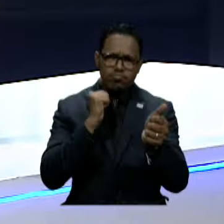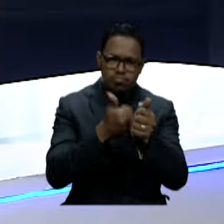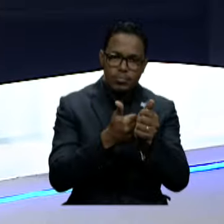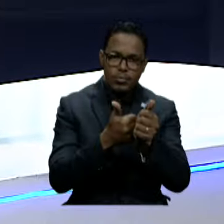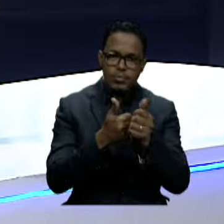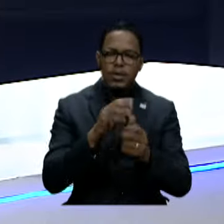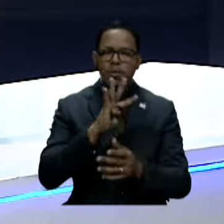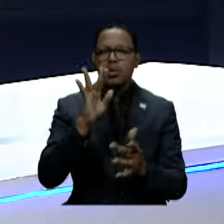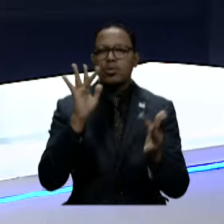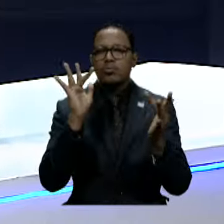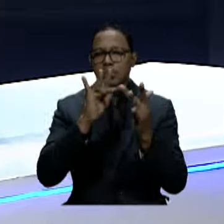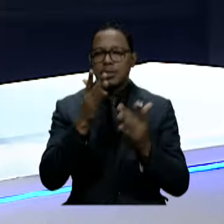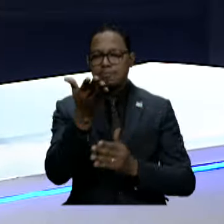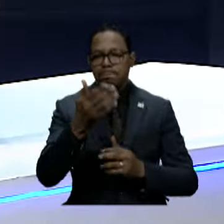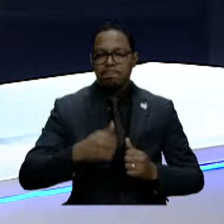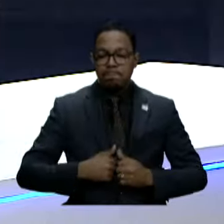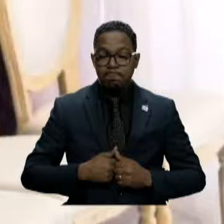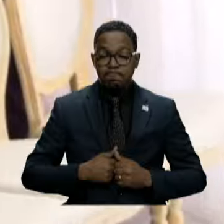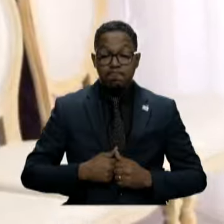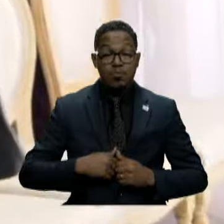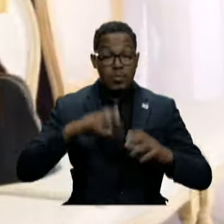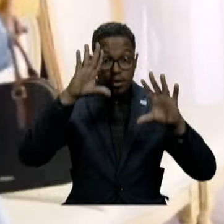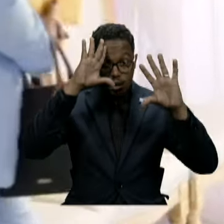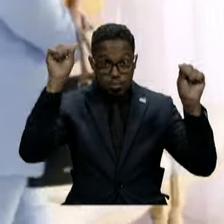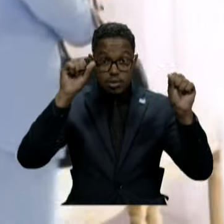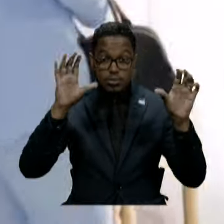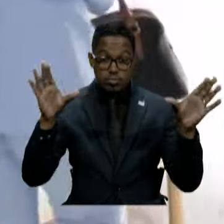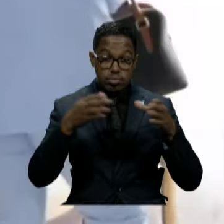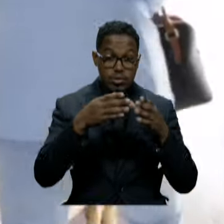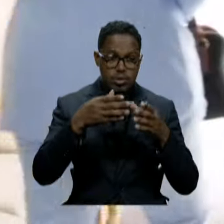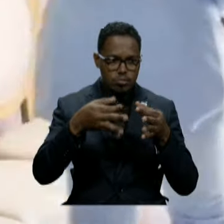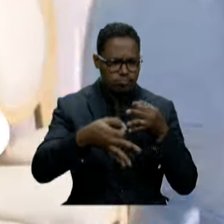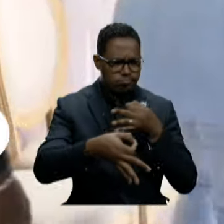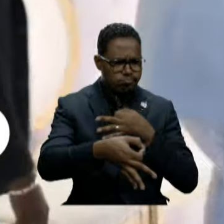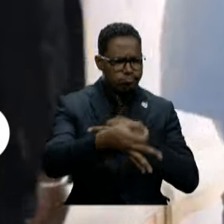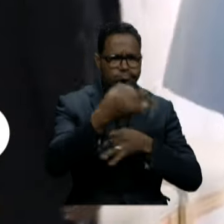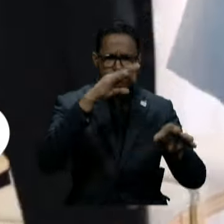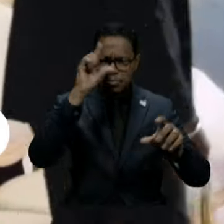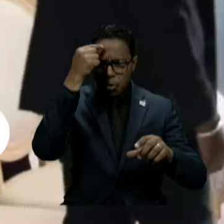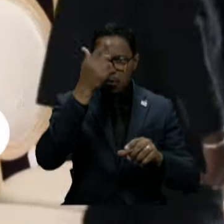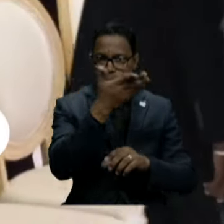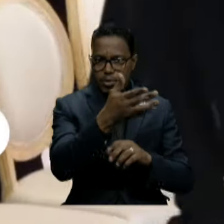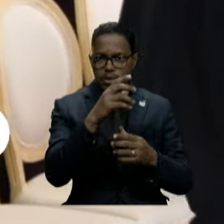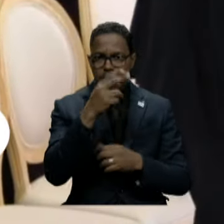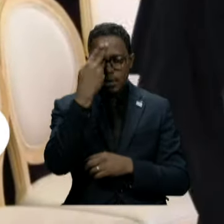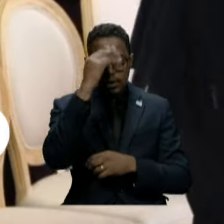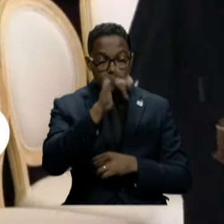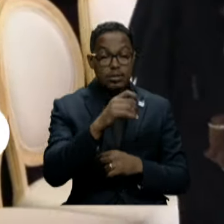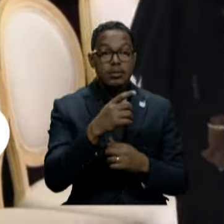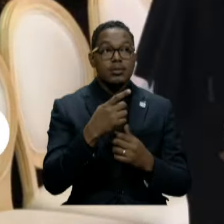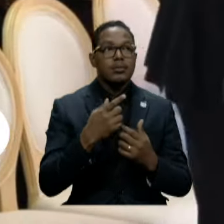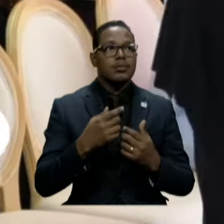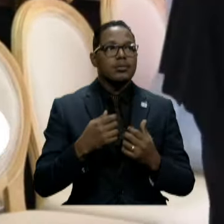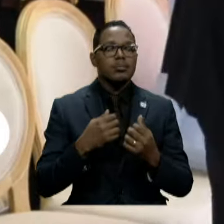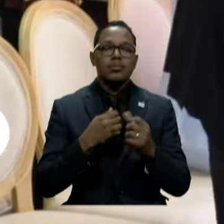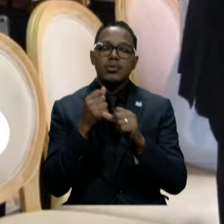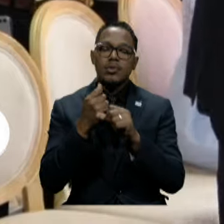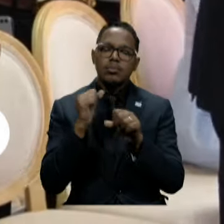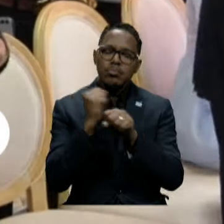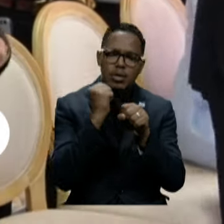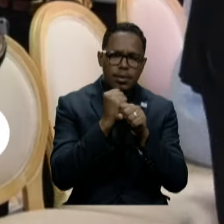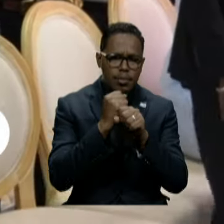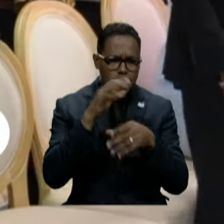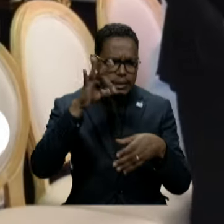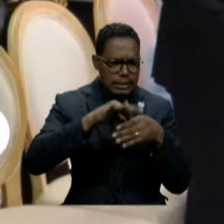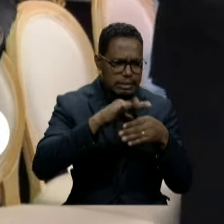el 4 Conecta. El presidente del Consejo Presidencial de Transición en Haití adelantó en su primer discurso que trabajarán para celebrar elecciones en el